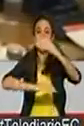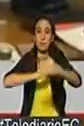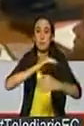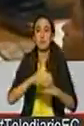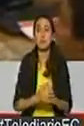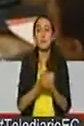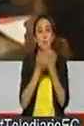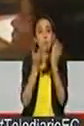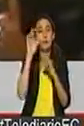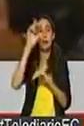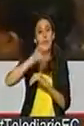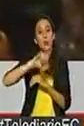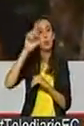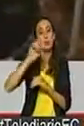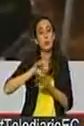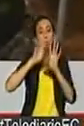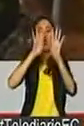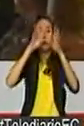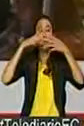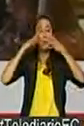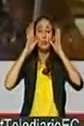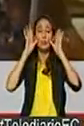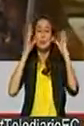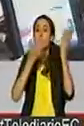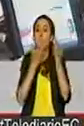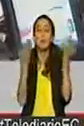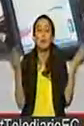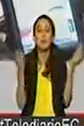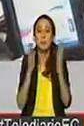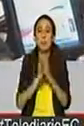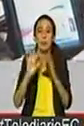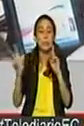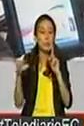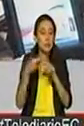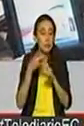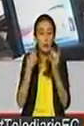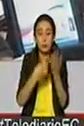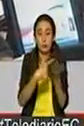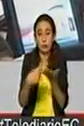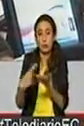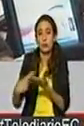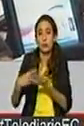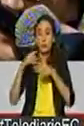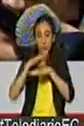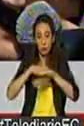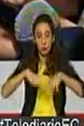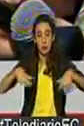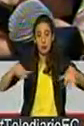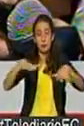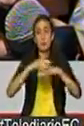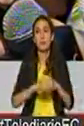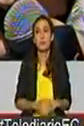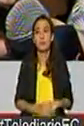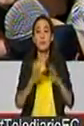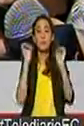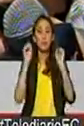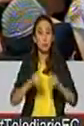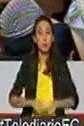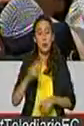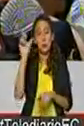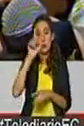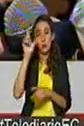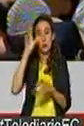Este lunes 9 de diciembre, en horas de la tarde, está previsto el segundo debate en la sesión plenaria. La posibilidad de que el lunes sea la